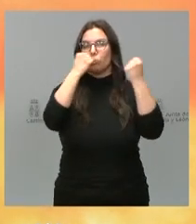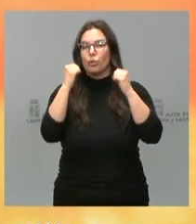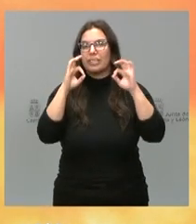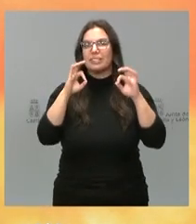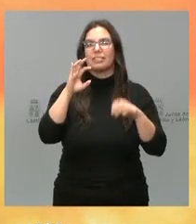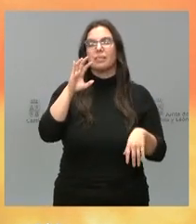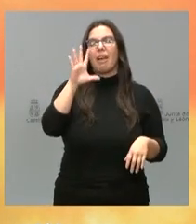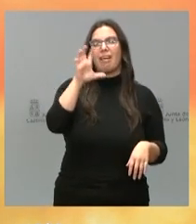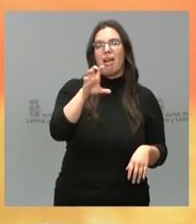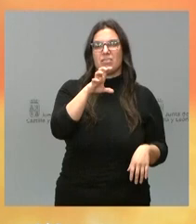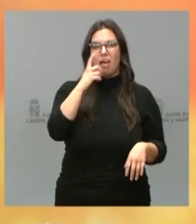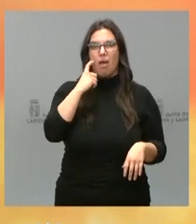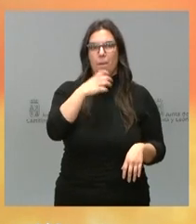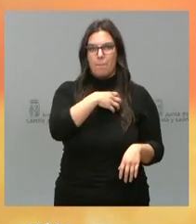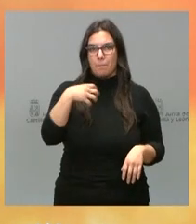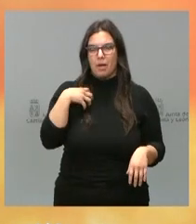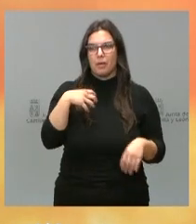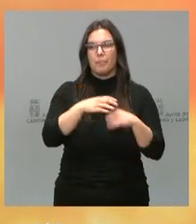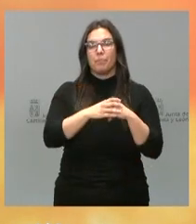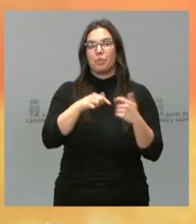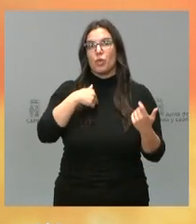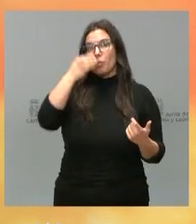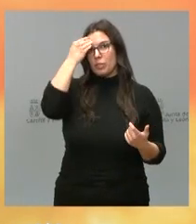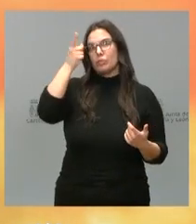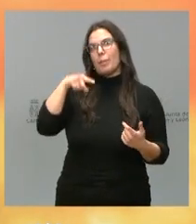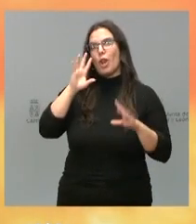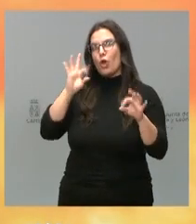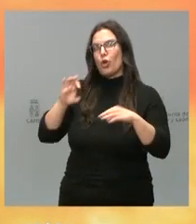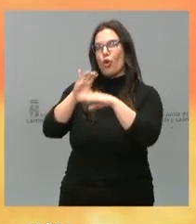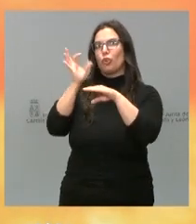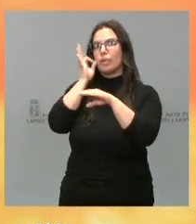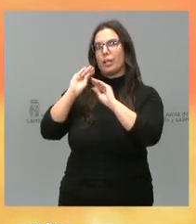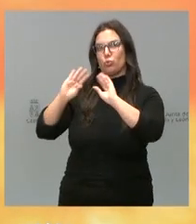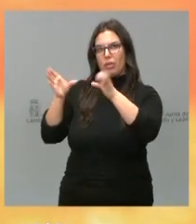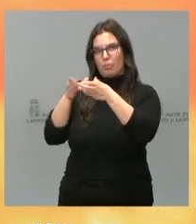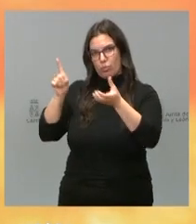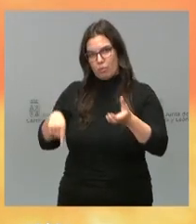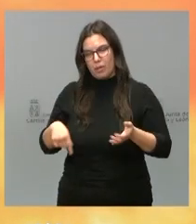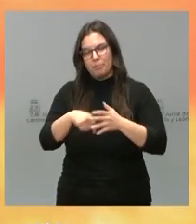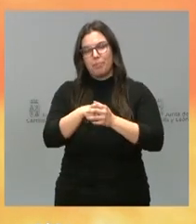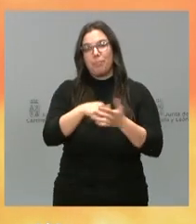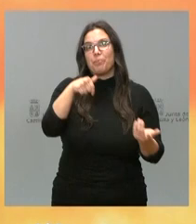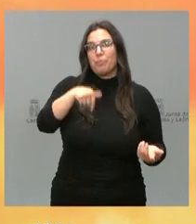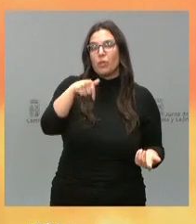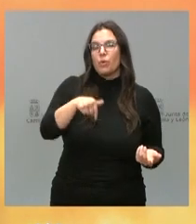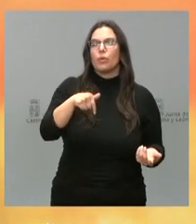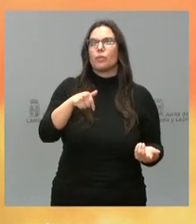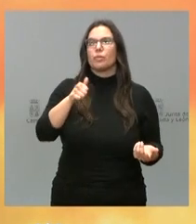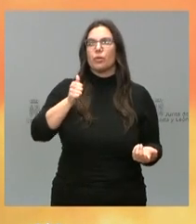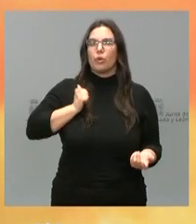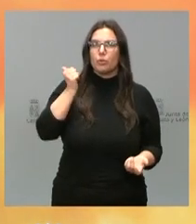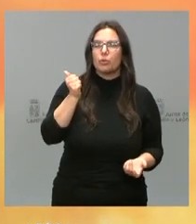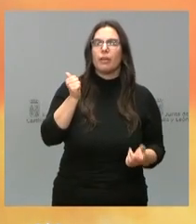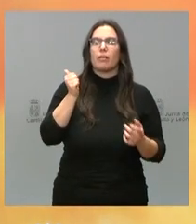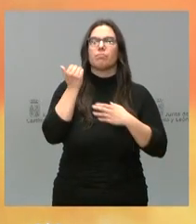yo creo que por supuesto a la consejera y a su equipo hoy Tenemos la oportunidad de